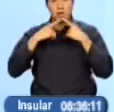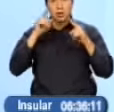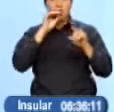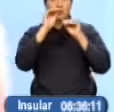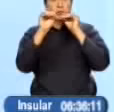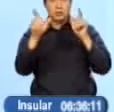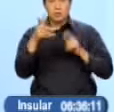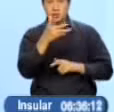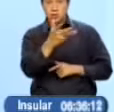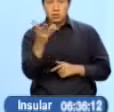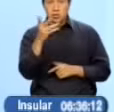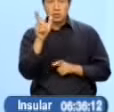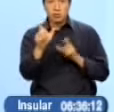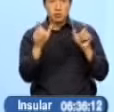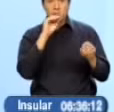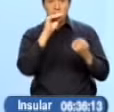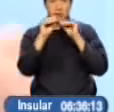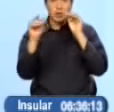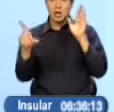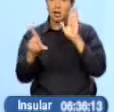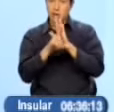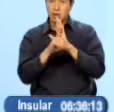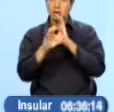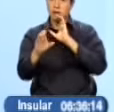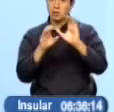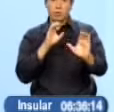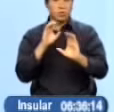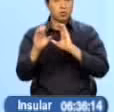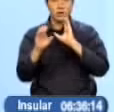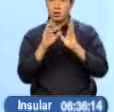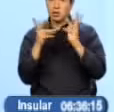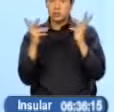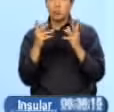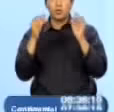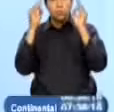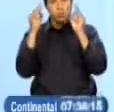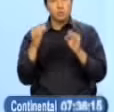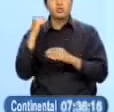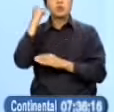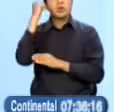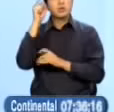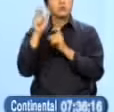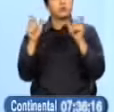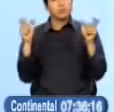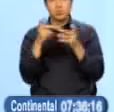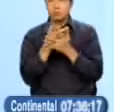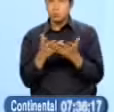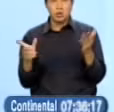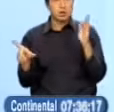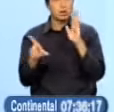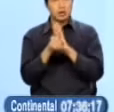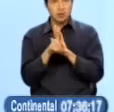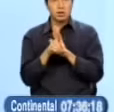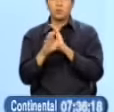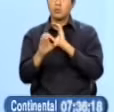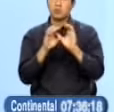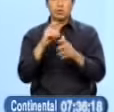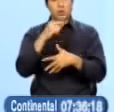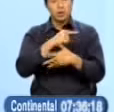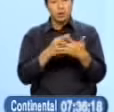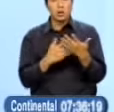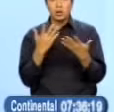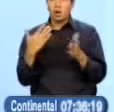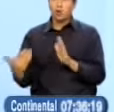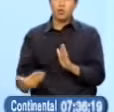dejarle claro a la ciudadanía que hay una ley orgánica de comunicación que defiende derechos de ciudadanos y que es la ley orgánica de comunicación está